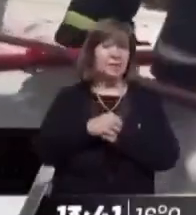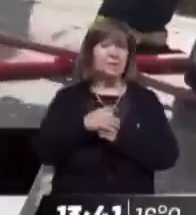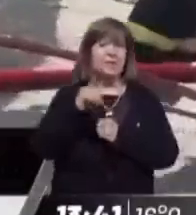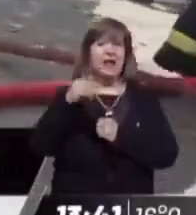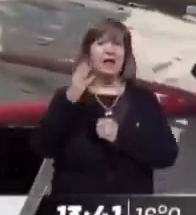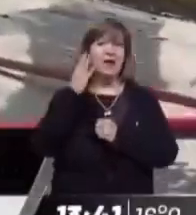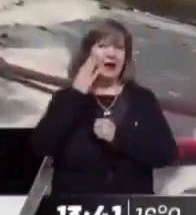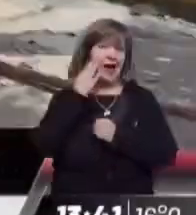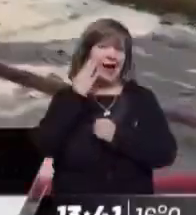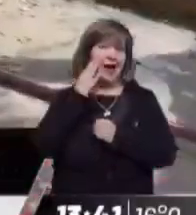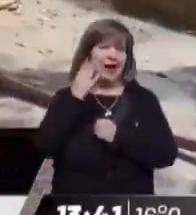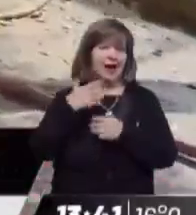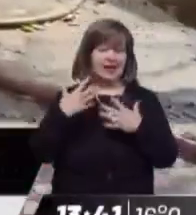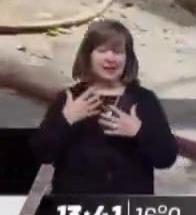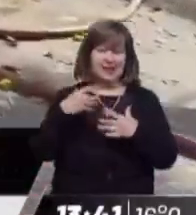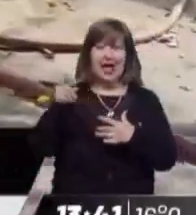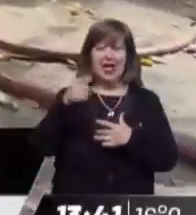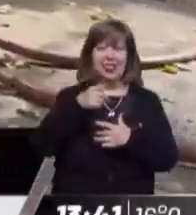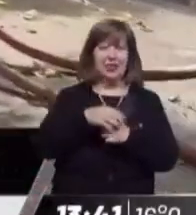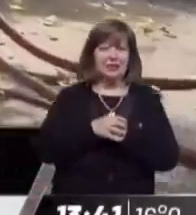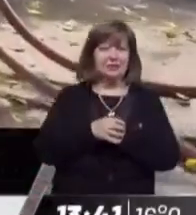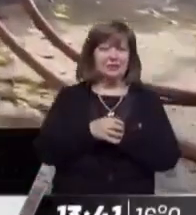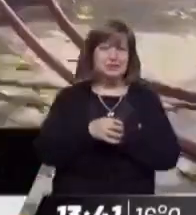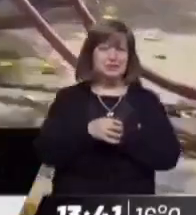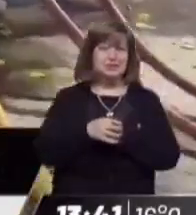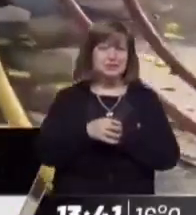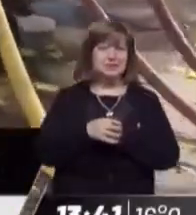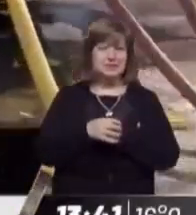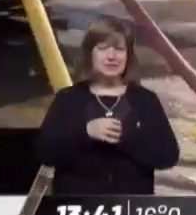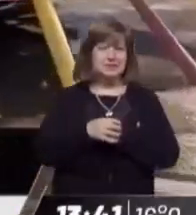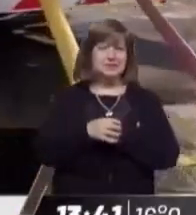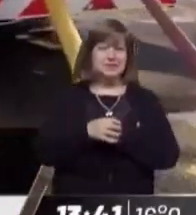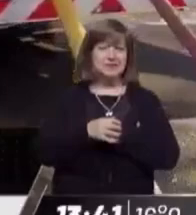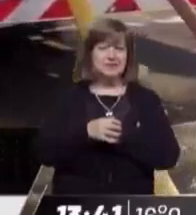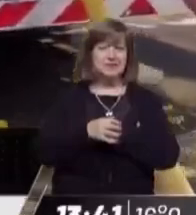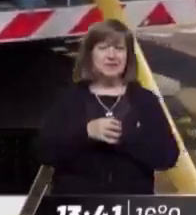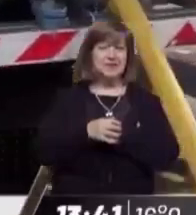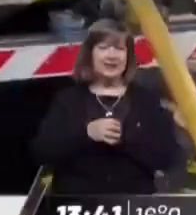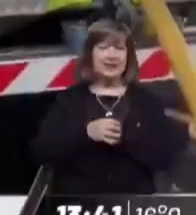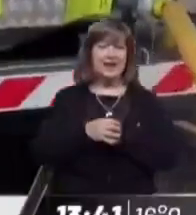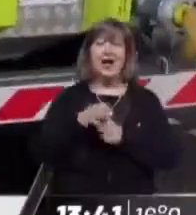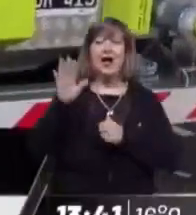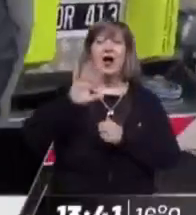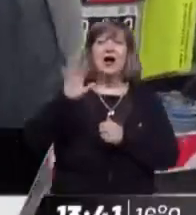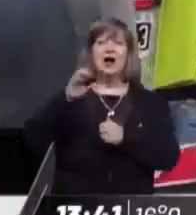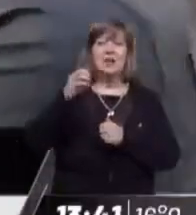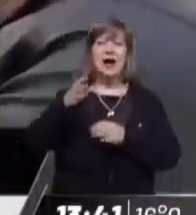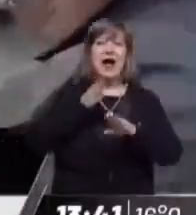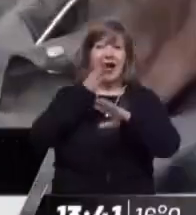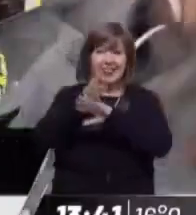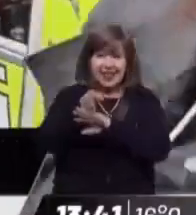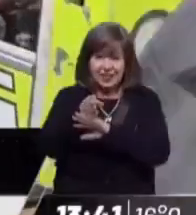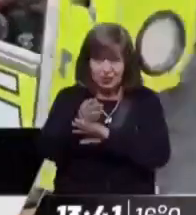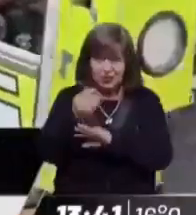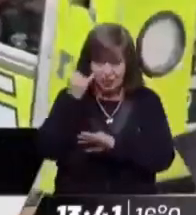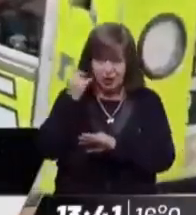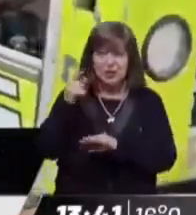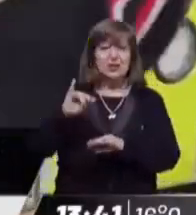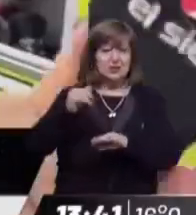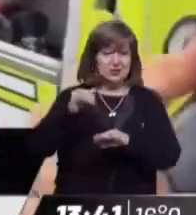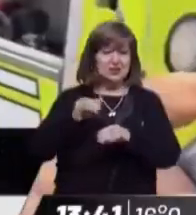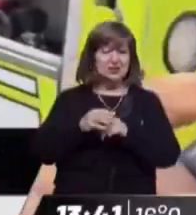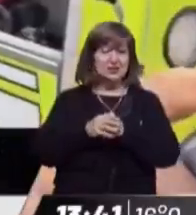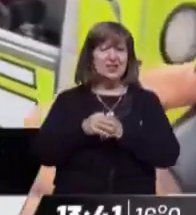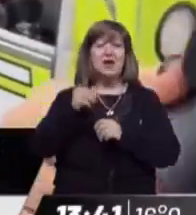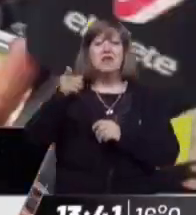estado sí, un montón. Hola, ¿estuviste adentro? Sí, ¿cómo le va? Bien, bien.